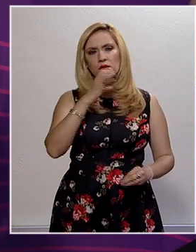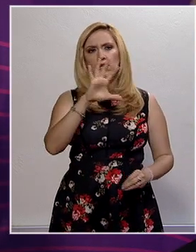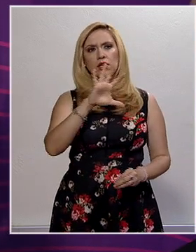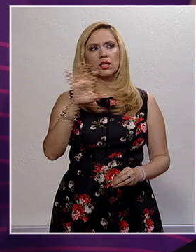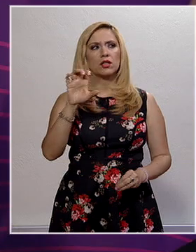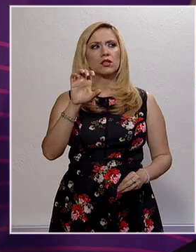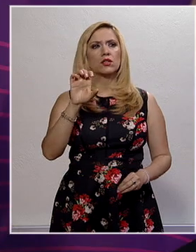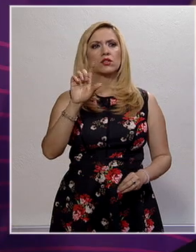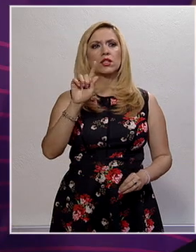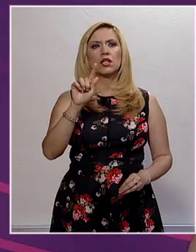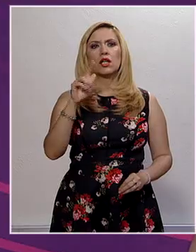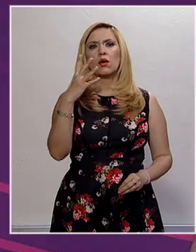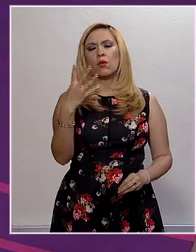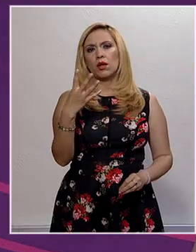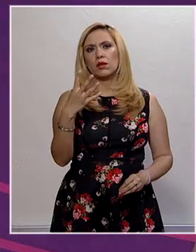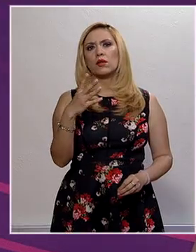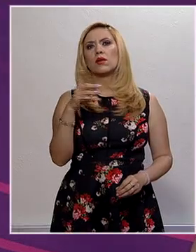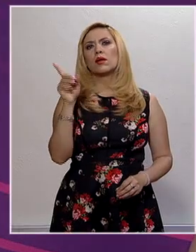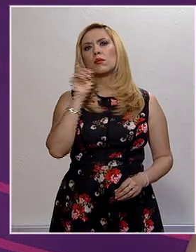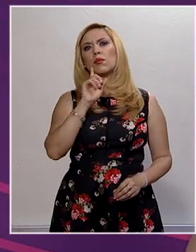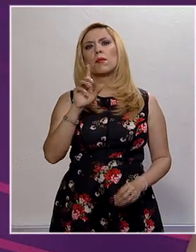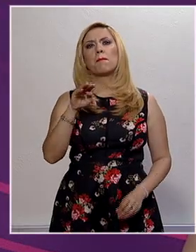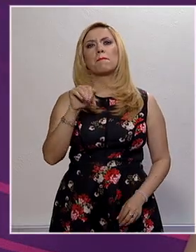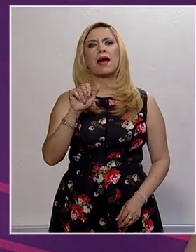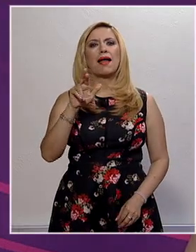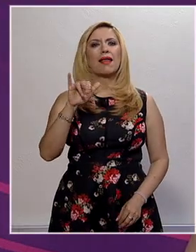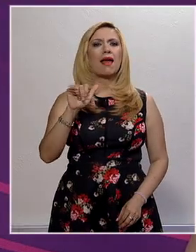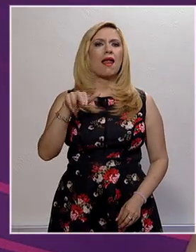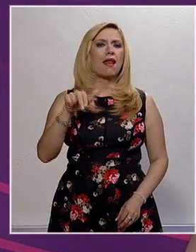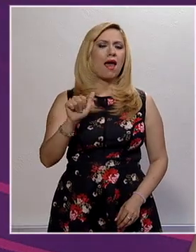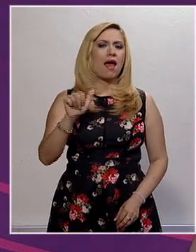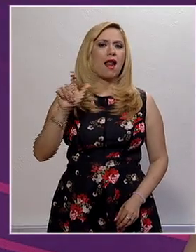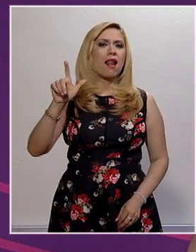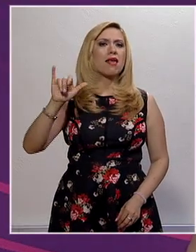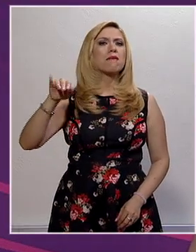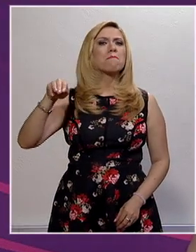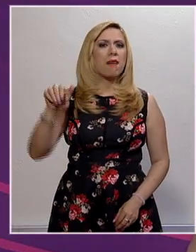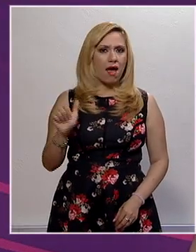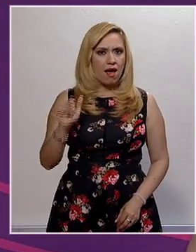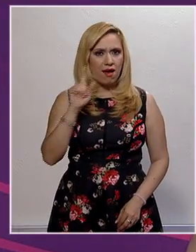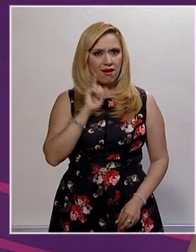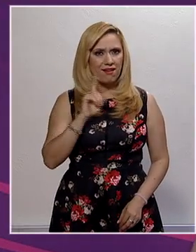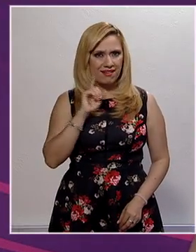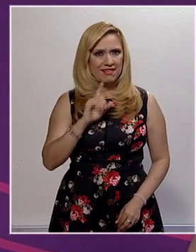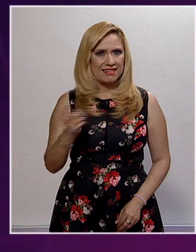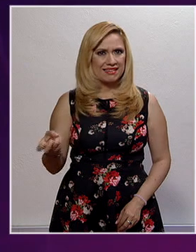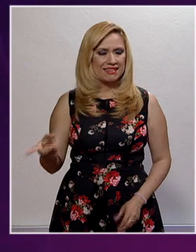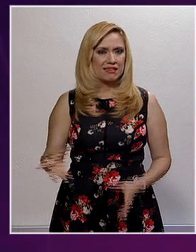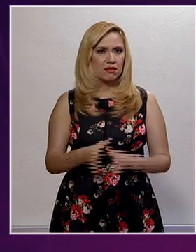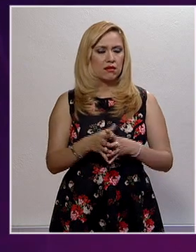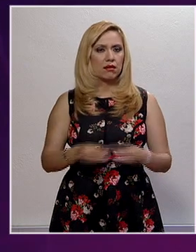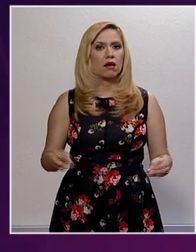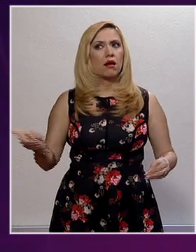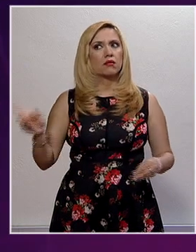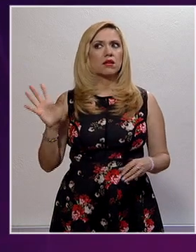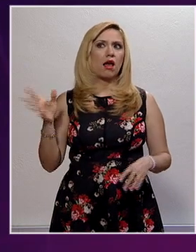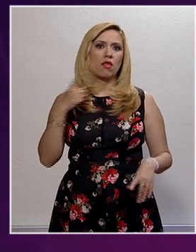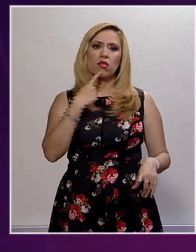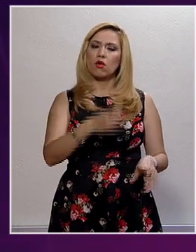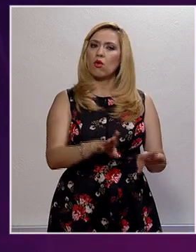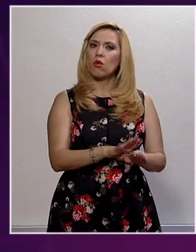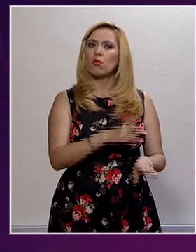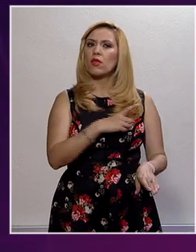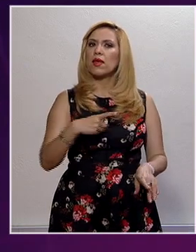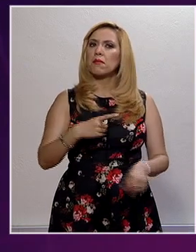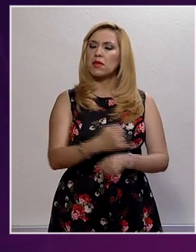554-2013, que es el caso de Mariana Lima Buendía. Allí la Suprema Corte pues estableció cómo se tiene que investigar